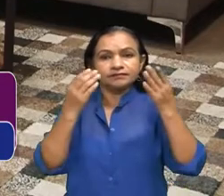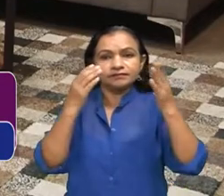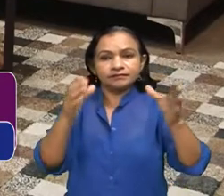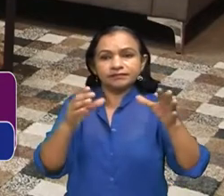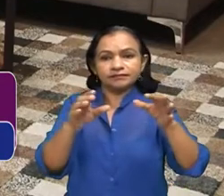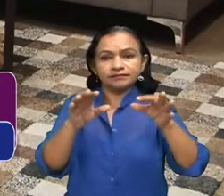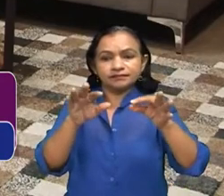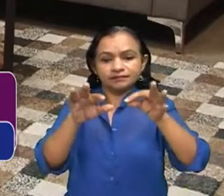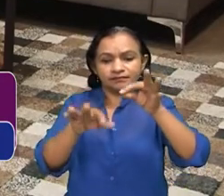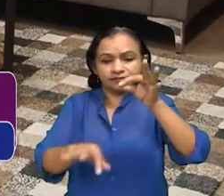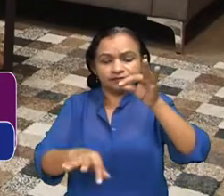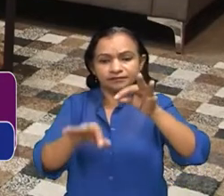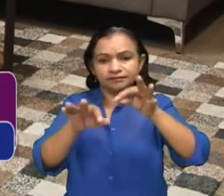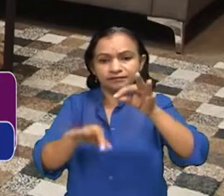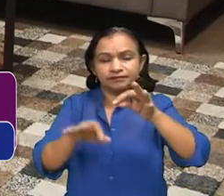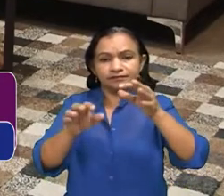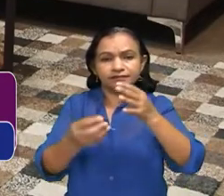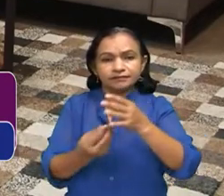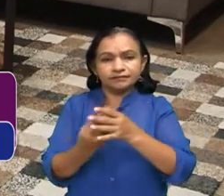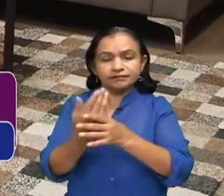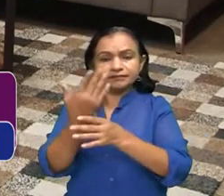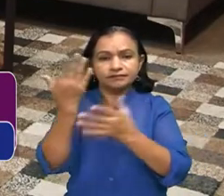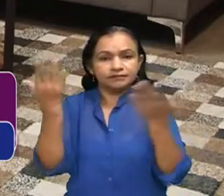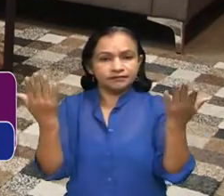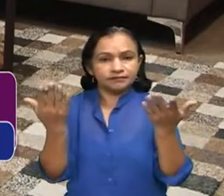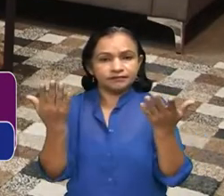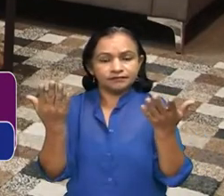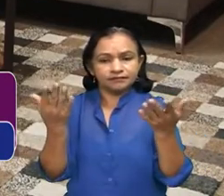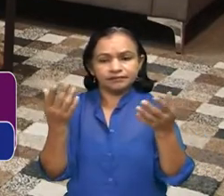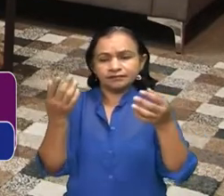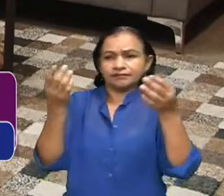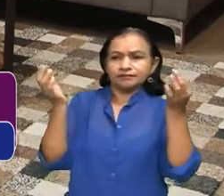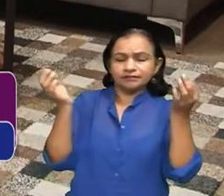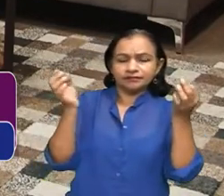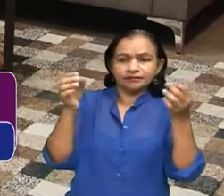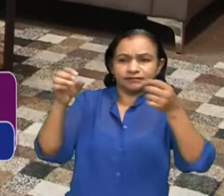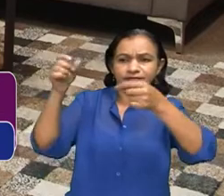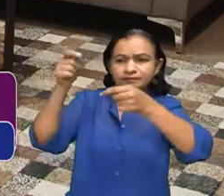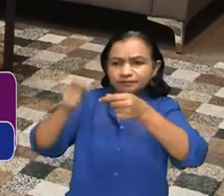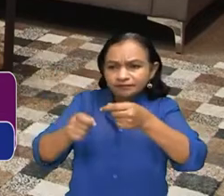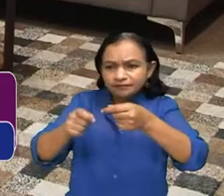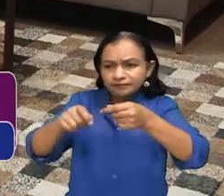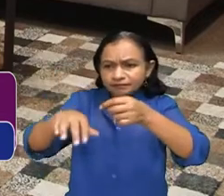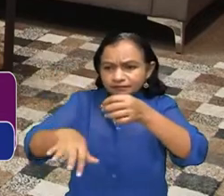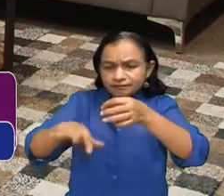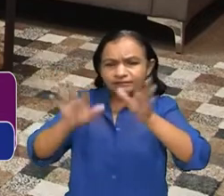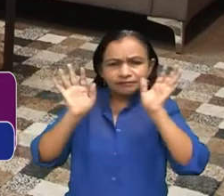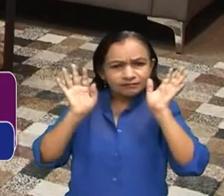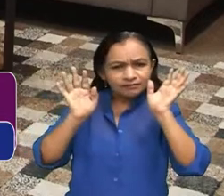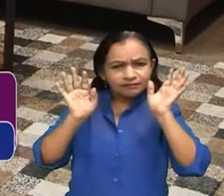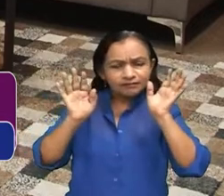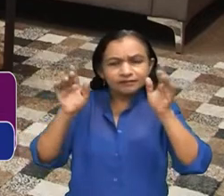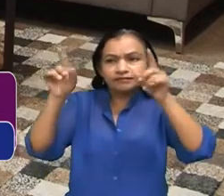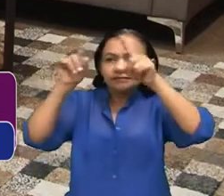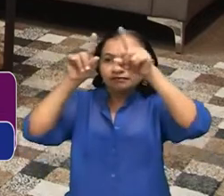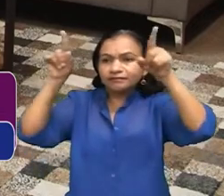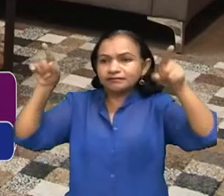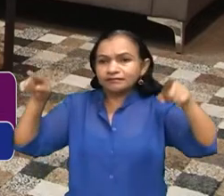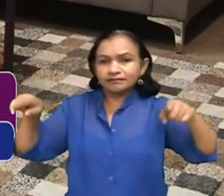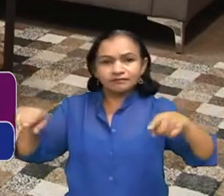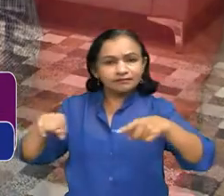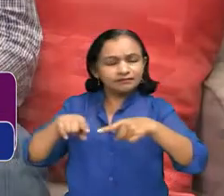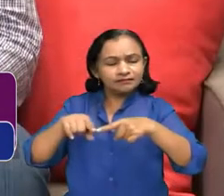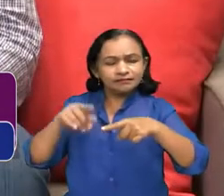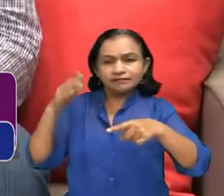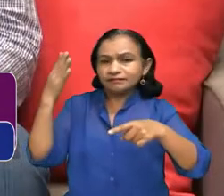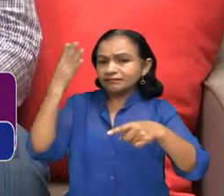títere, ¿verdad?, claro, de bambú, que es una lámpara. Y también hemos visto cuadros totalmente de